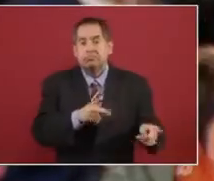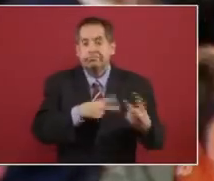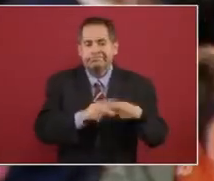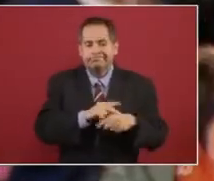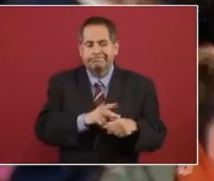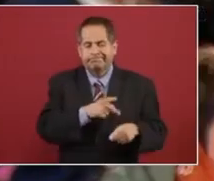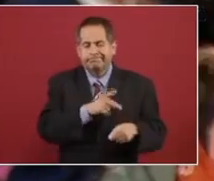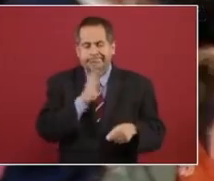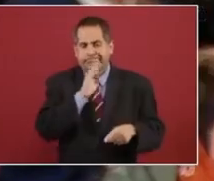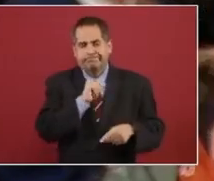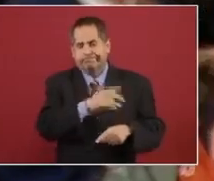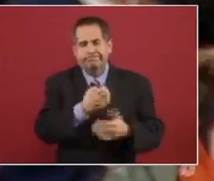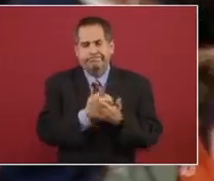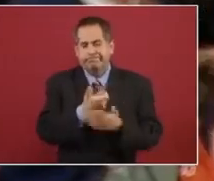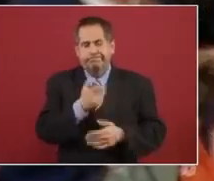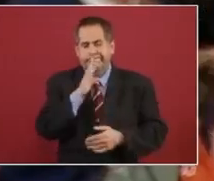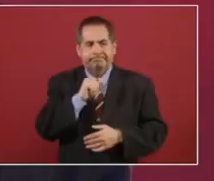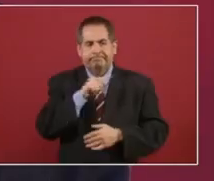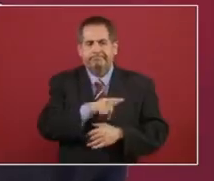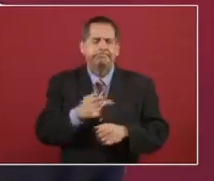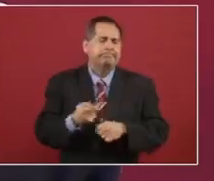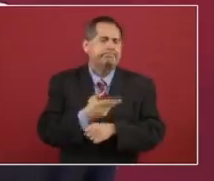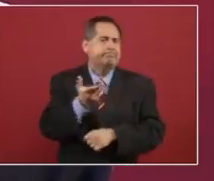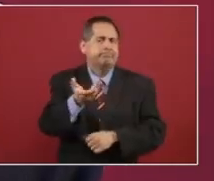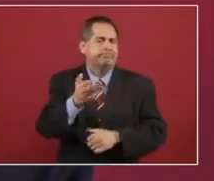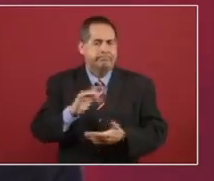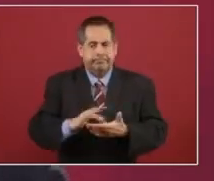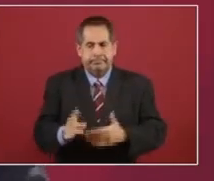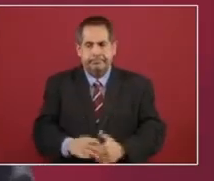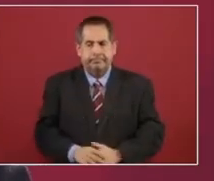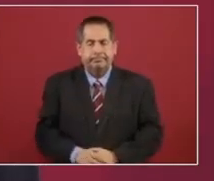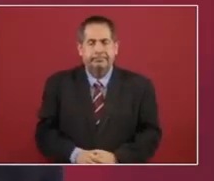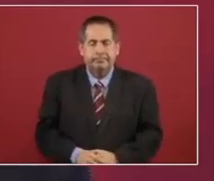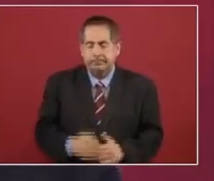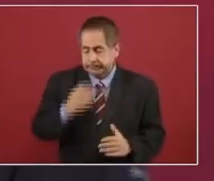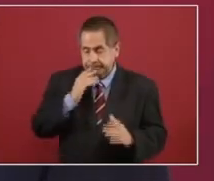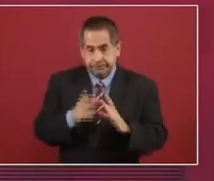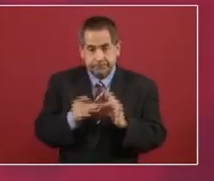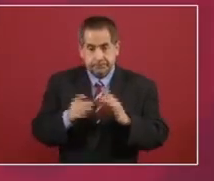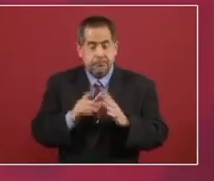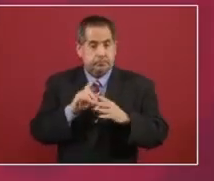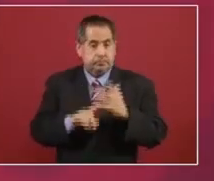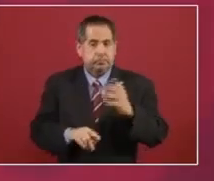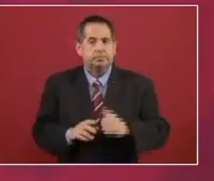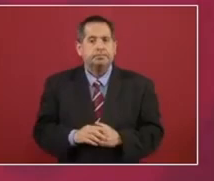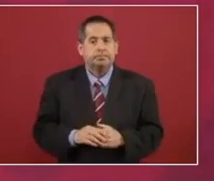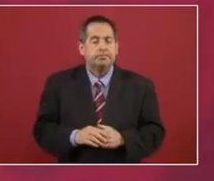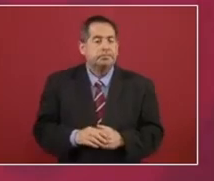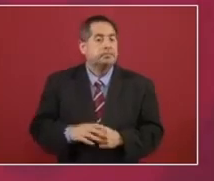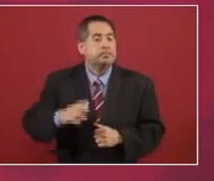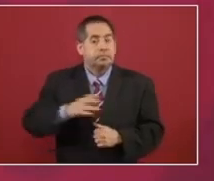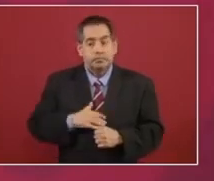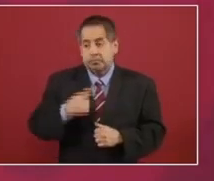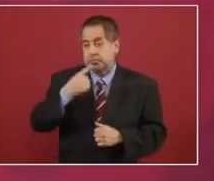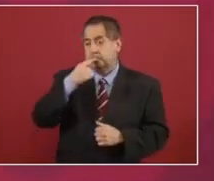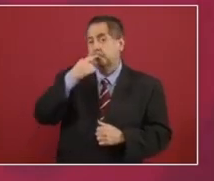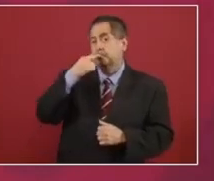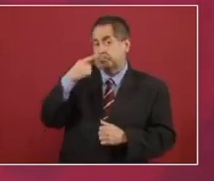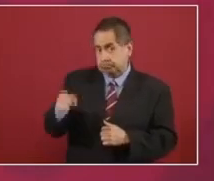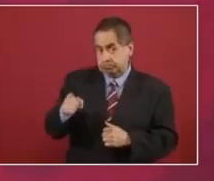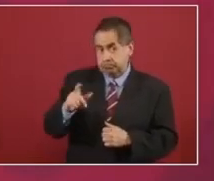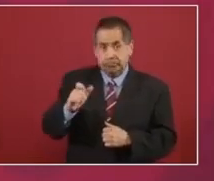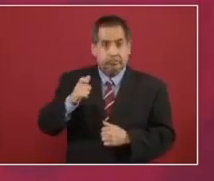cánceres para la economía de su administración? Gracias. Muy bien. Mire, si hay denuncia en contra de